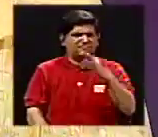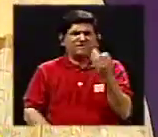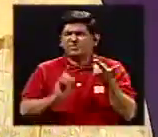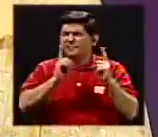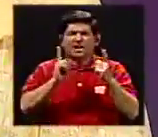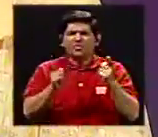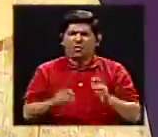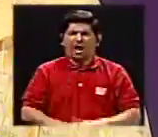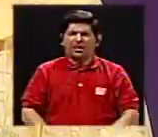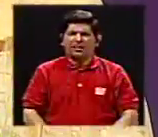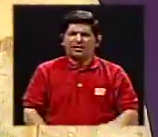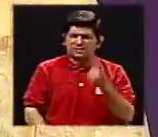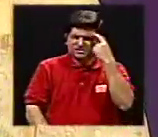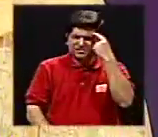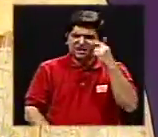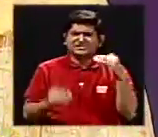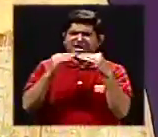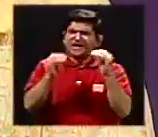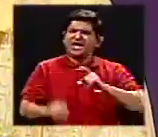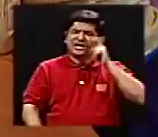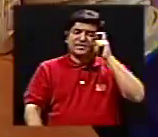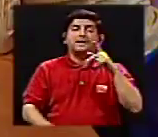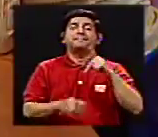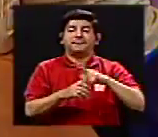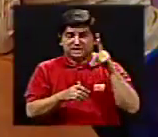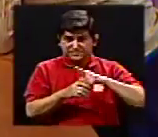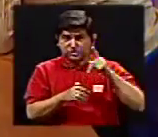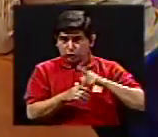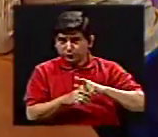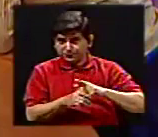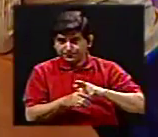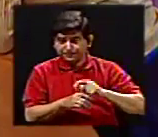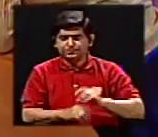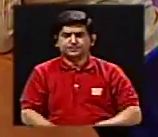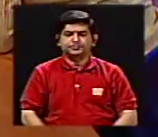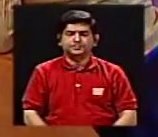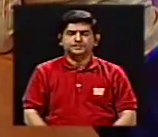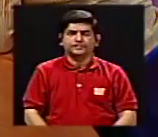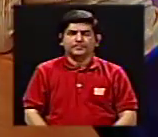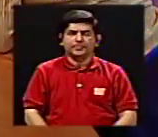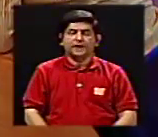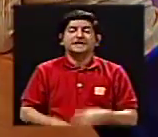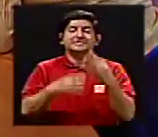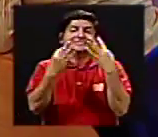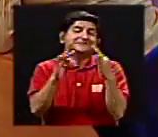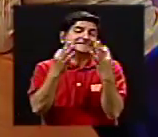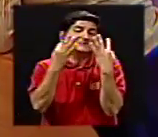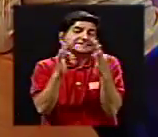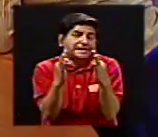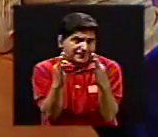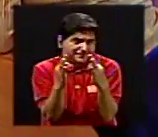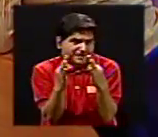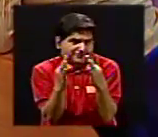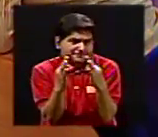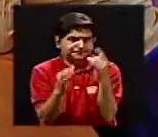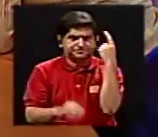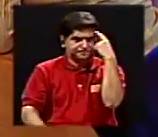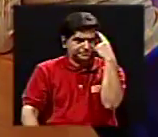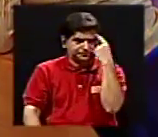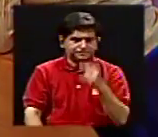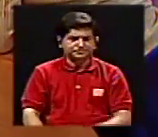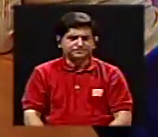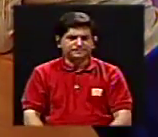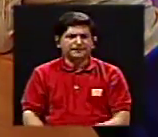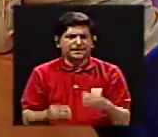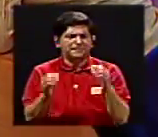por ejemplo, se contempla la equidad de género? Sí, en la participación, por ejemplo. O sea, se procura, no, inclusive más